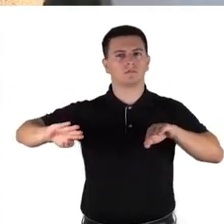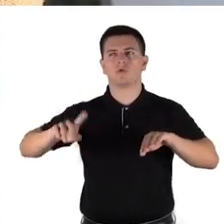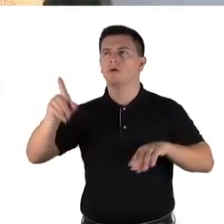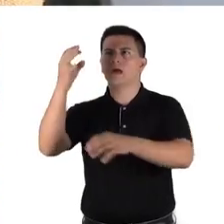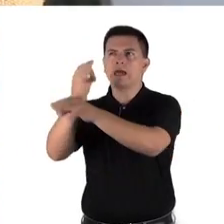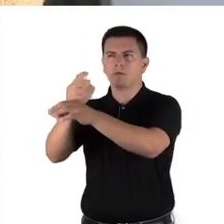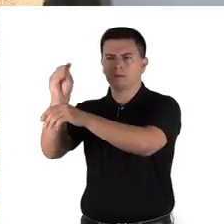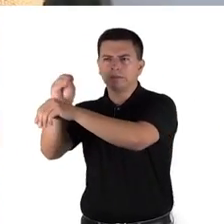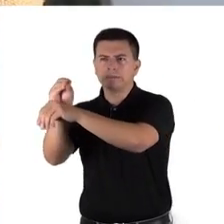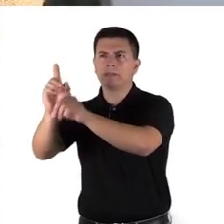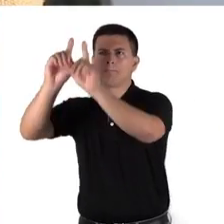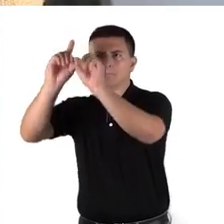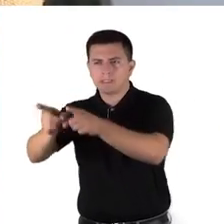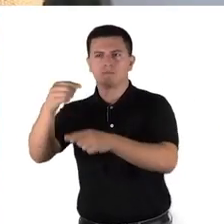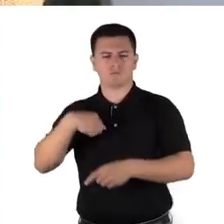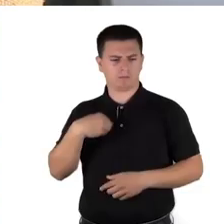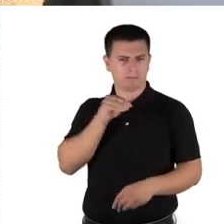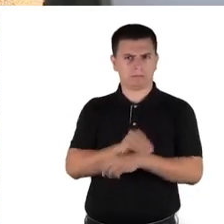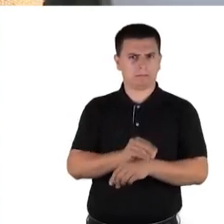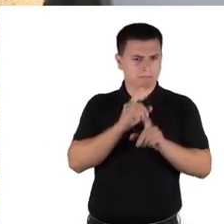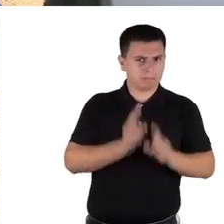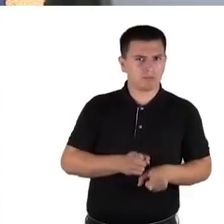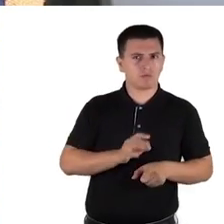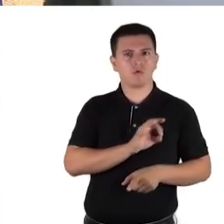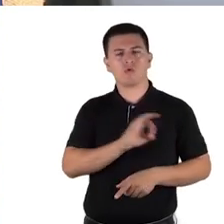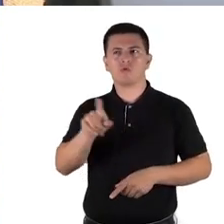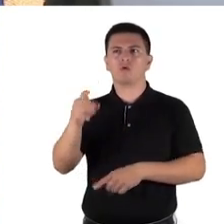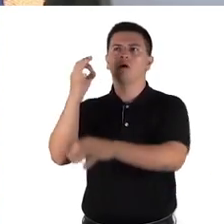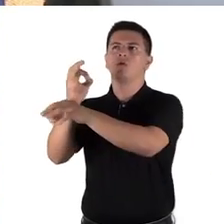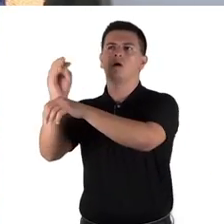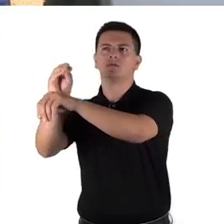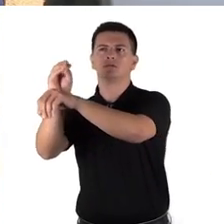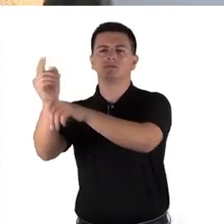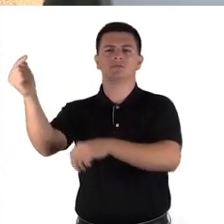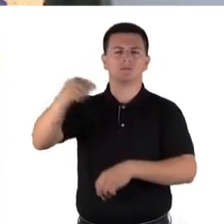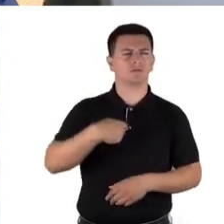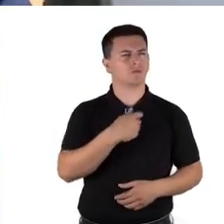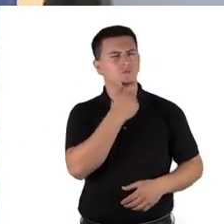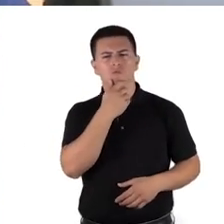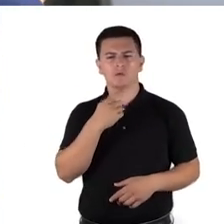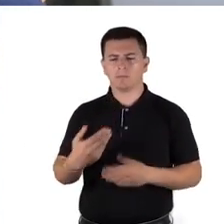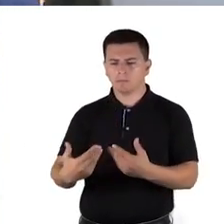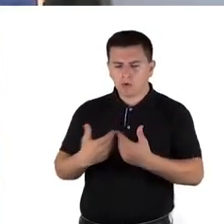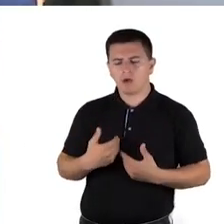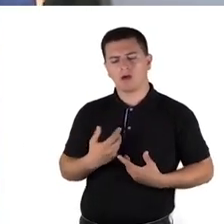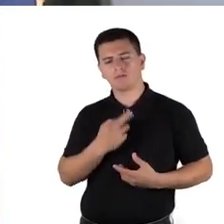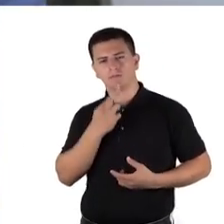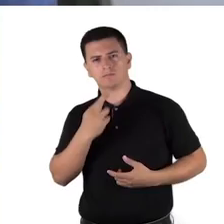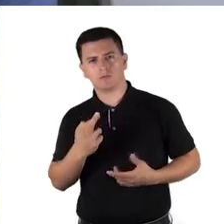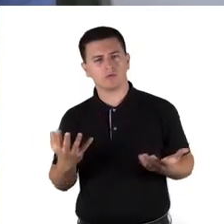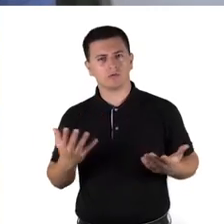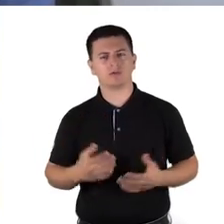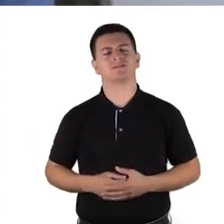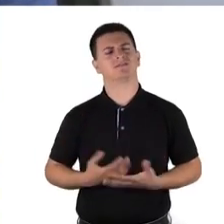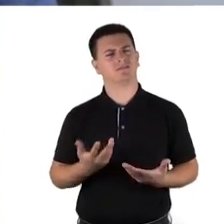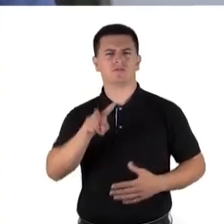por separado? ¿Tiene que ser estrictamente lo que aprendieron en la escuela lo que tenemos que tratar de reforzar en la casa? ¿Puede ser a la inversa que ellos lleven a la escuela alguna duda